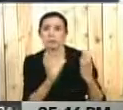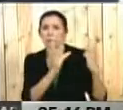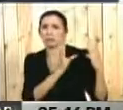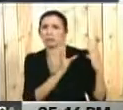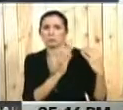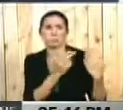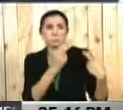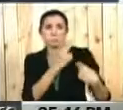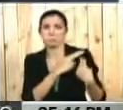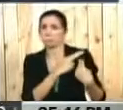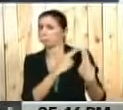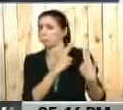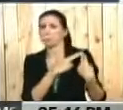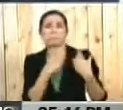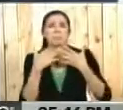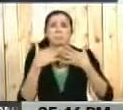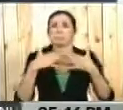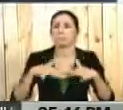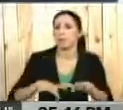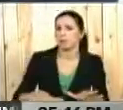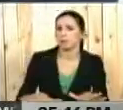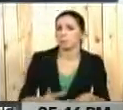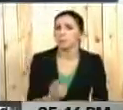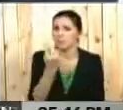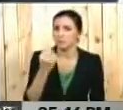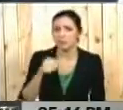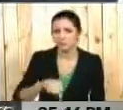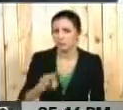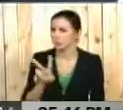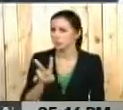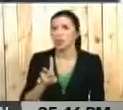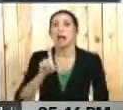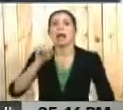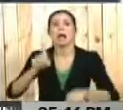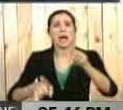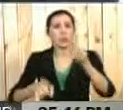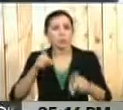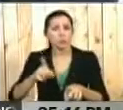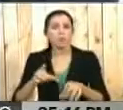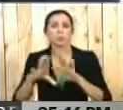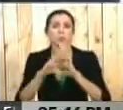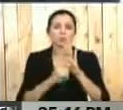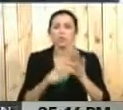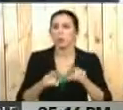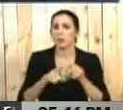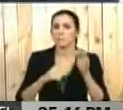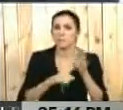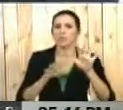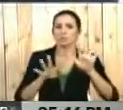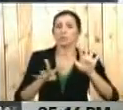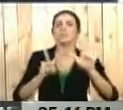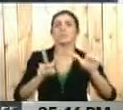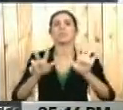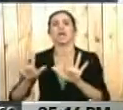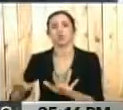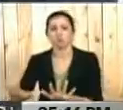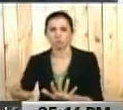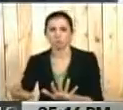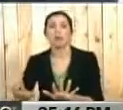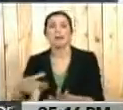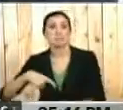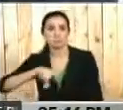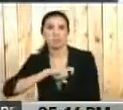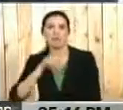no es un hecho inédito de Venezuela. Hay constituciones como la de 1978 de